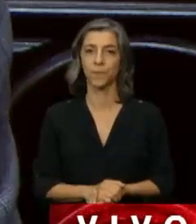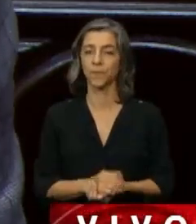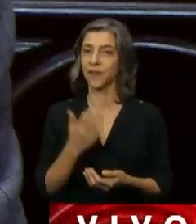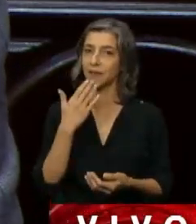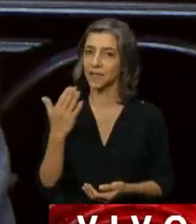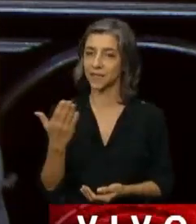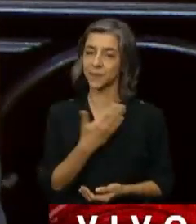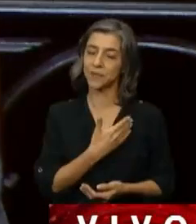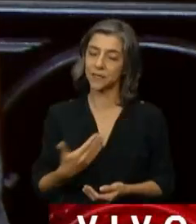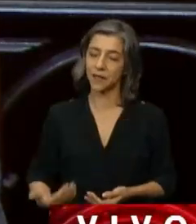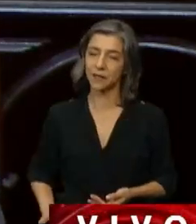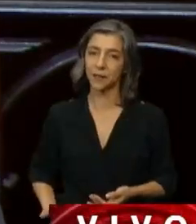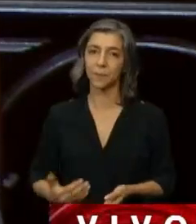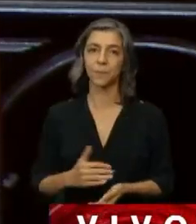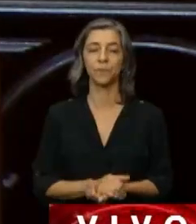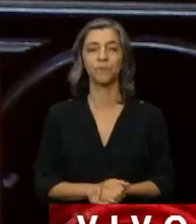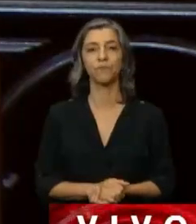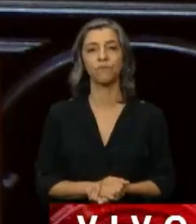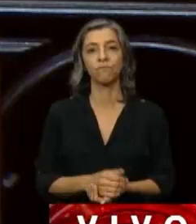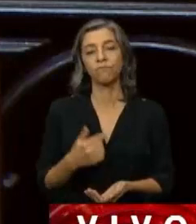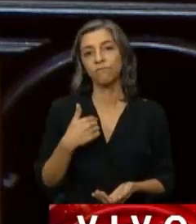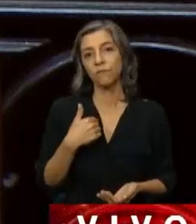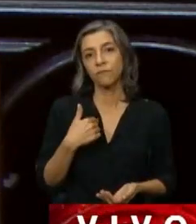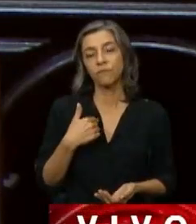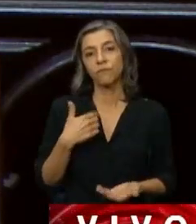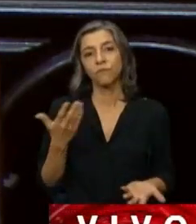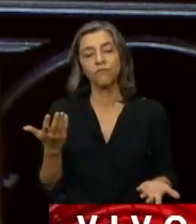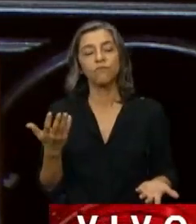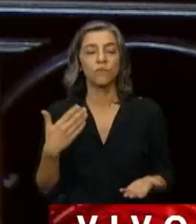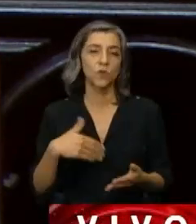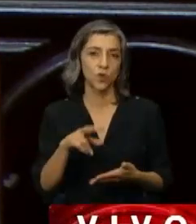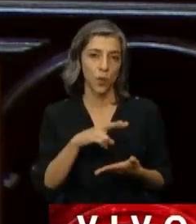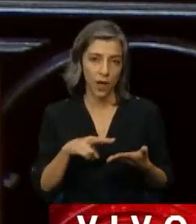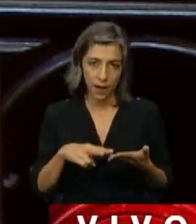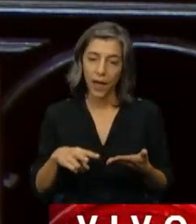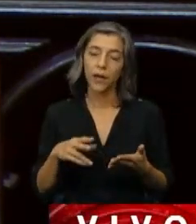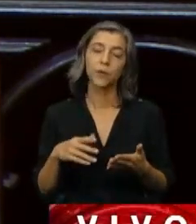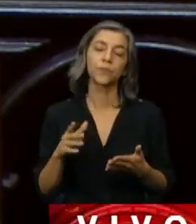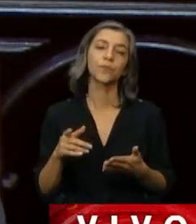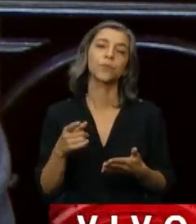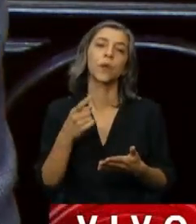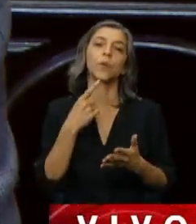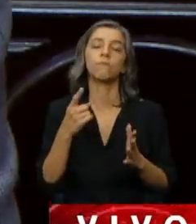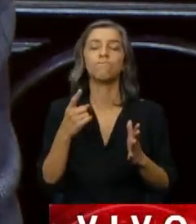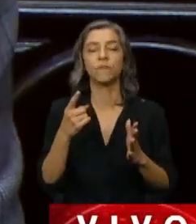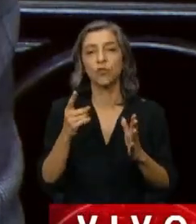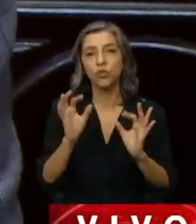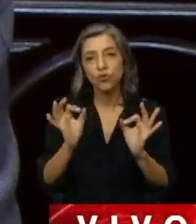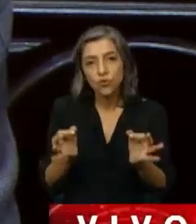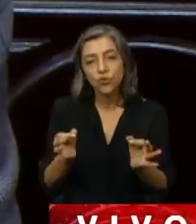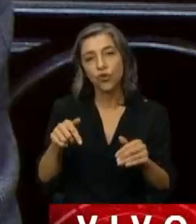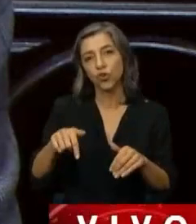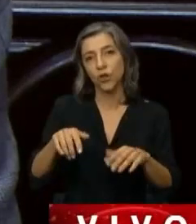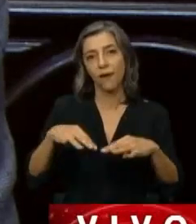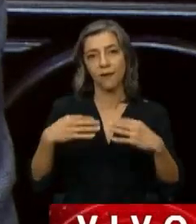Gracias, presidente. Yo voy a leer, hago la aclaración porque sé que el reglamento nos